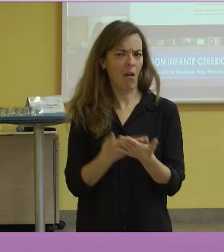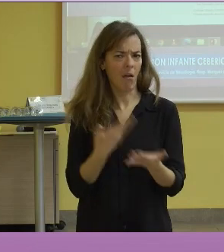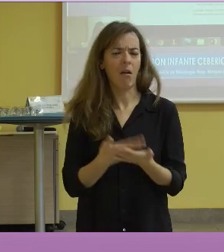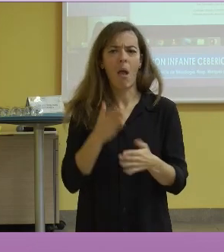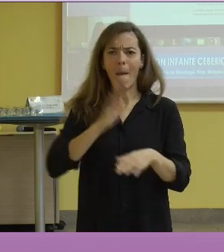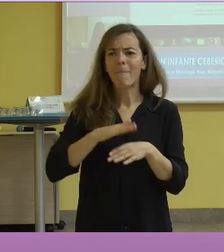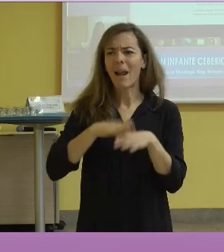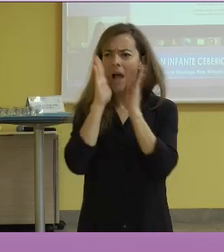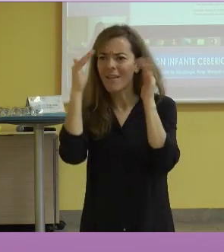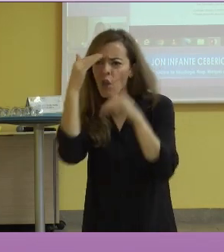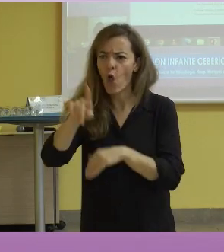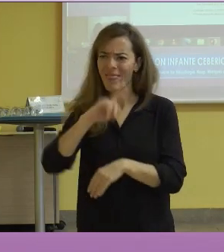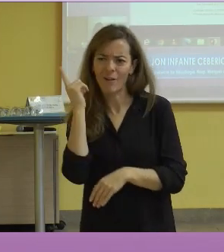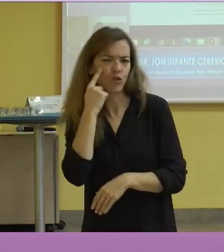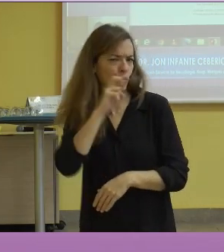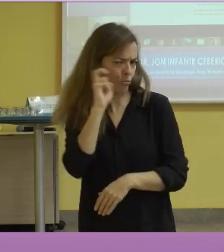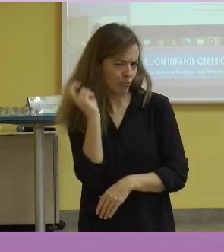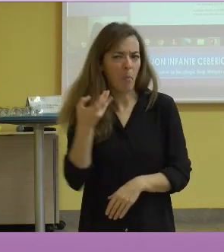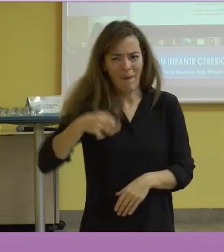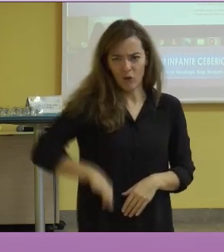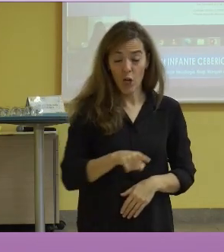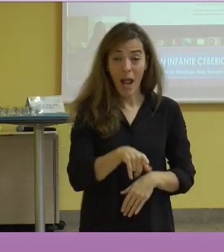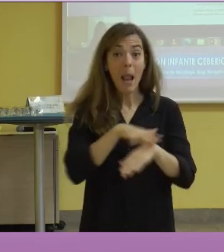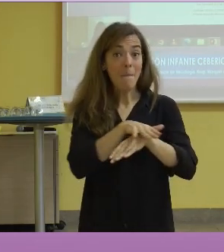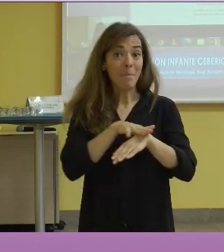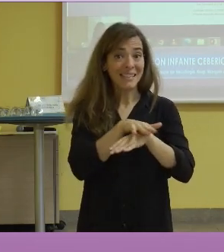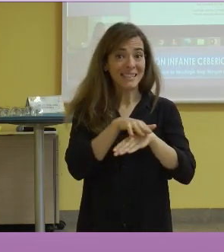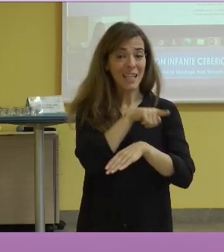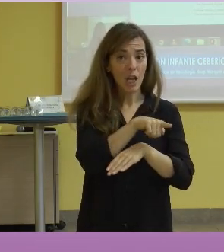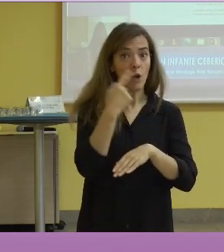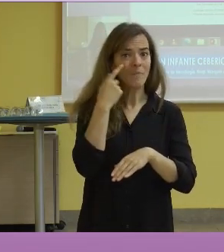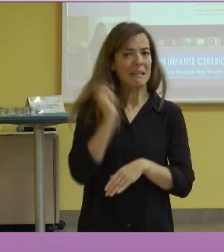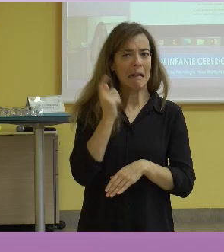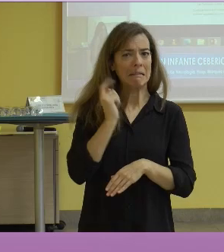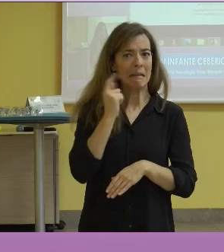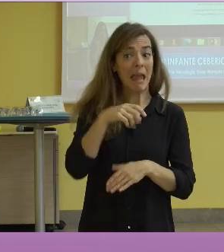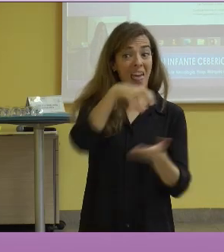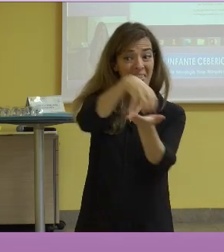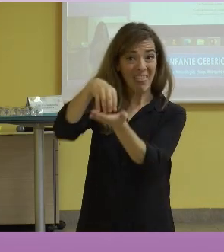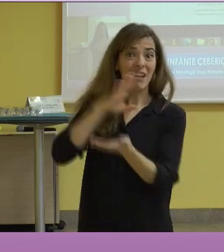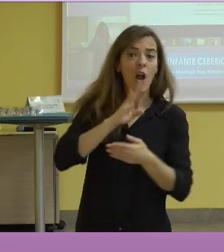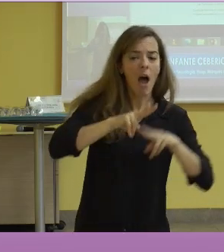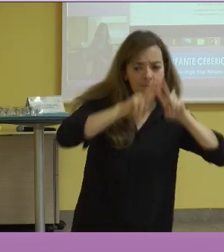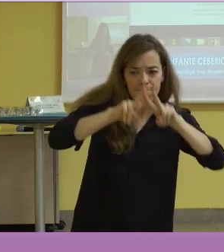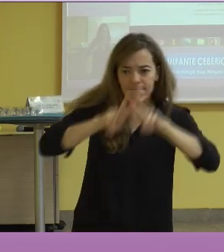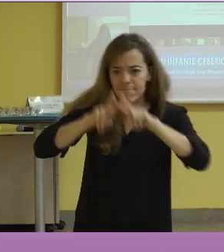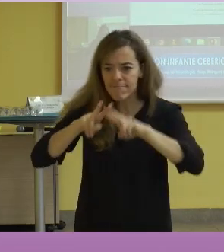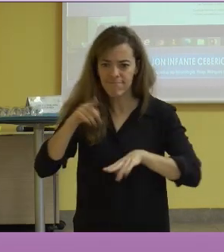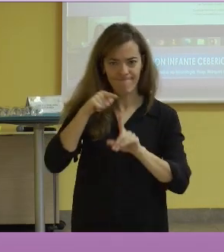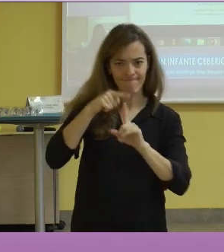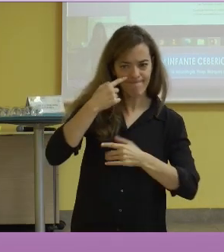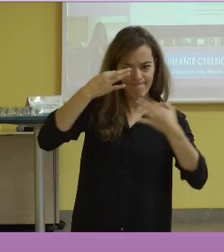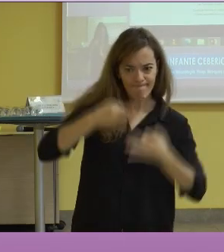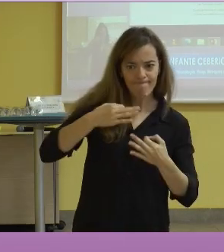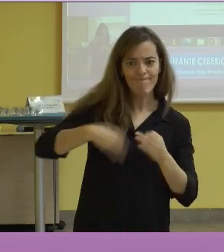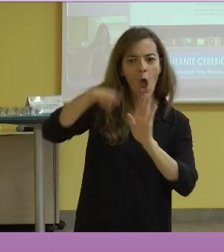atención, el diagnóstico en estos pacientes. El Ministerio, ¿no?, pues evalúa periódicamente los CESUR para asegurarse de que cumplen los